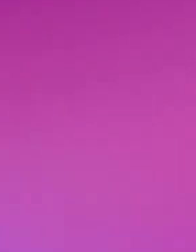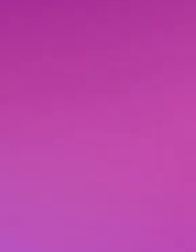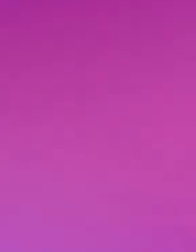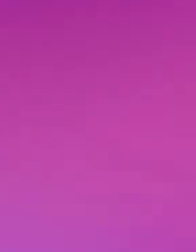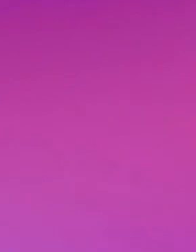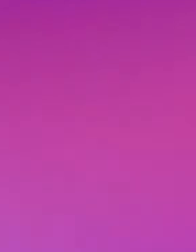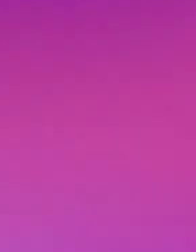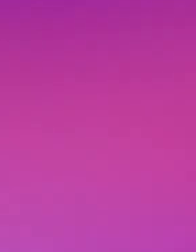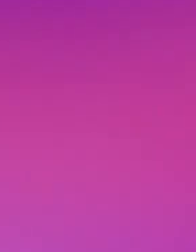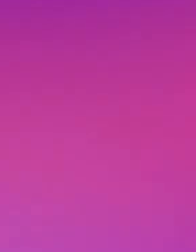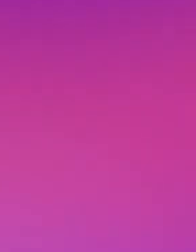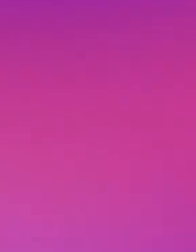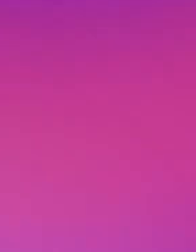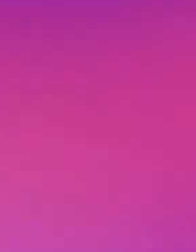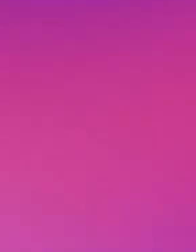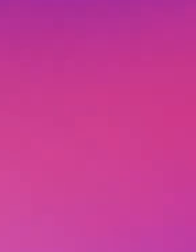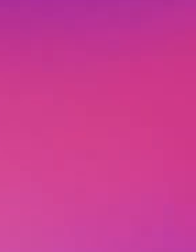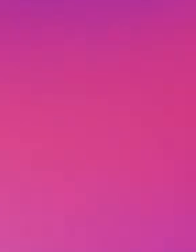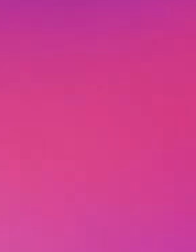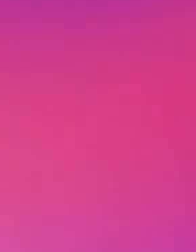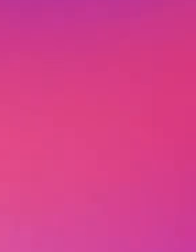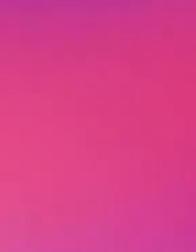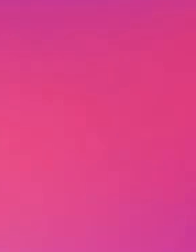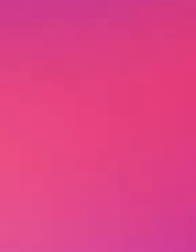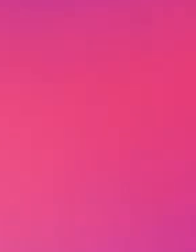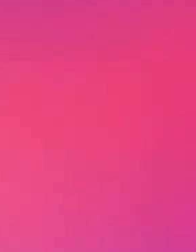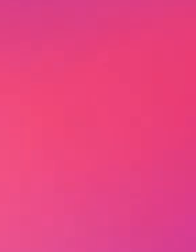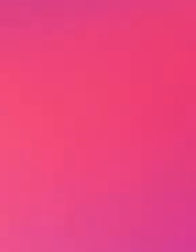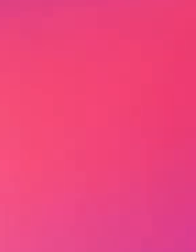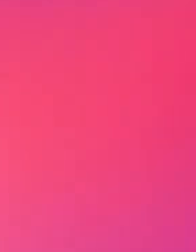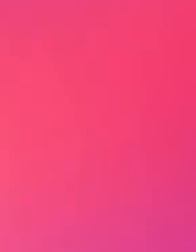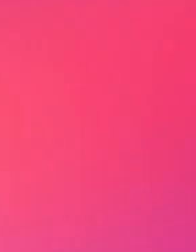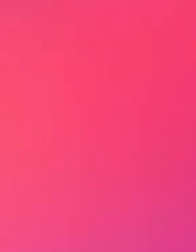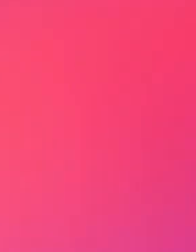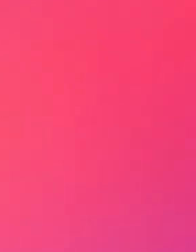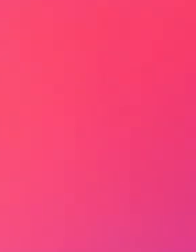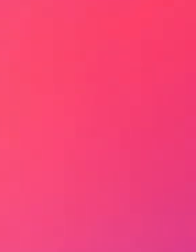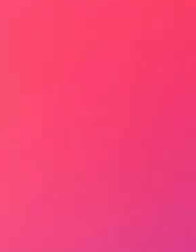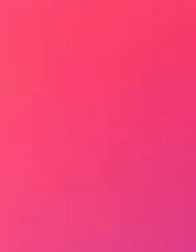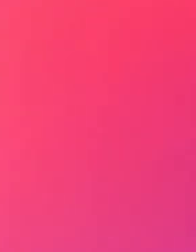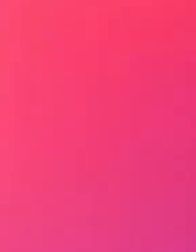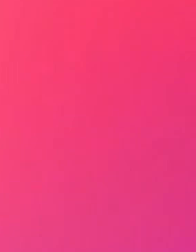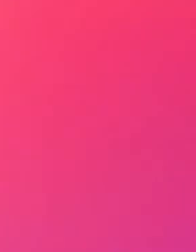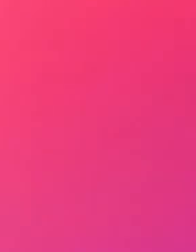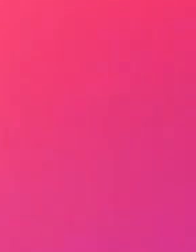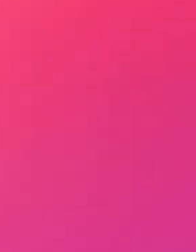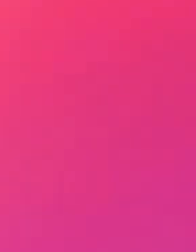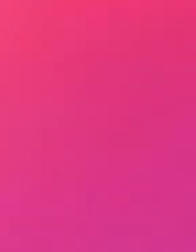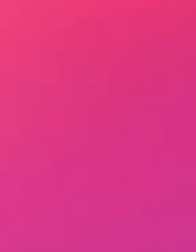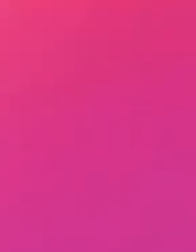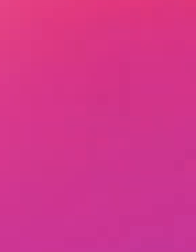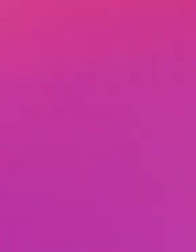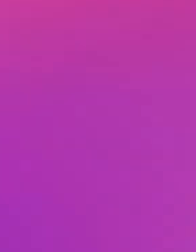para secundaria es el 55 36 01 71 23.